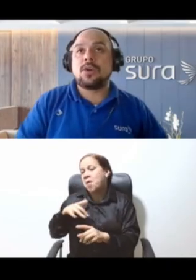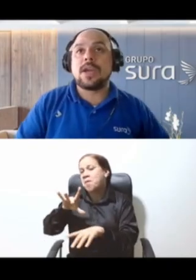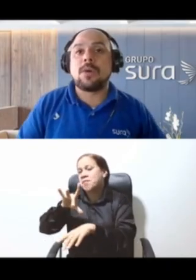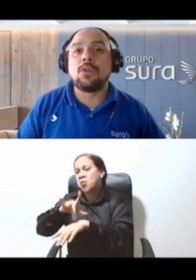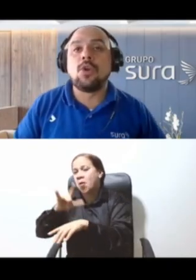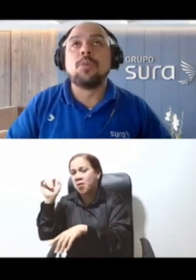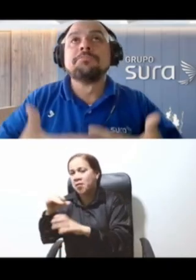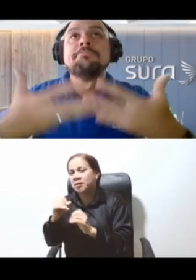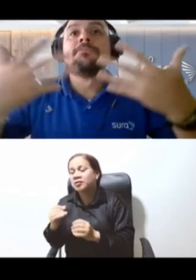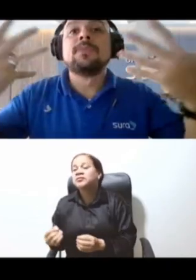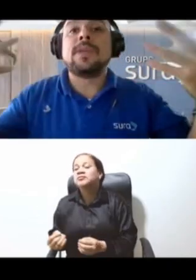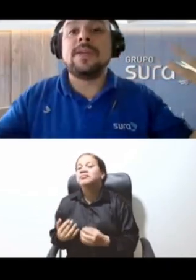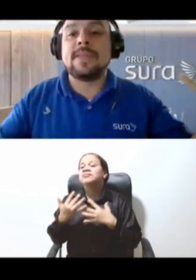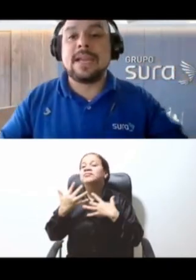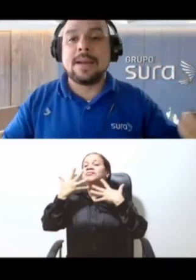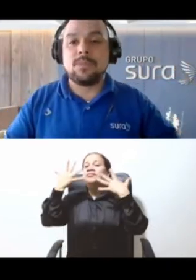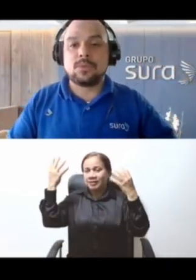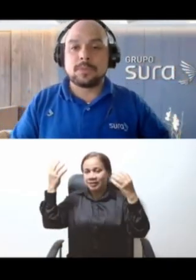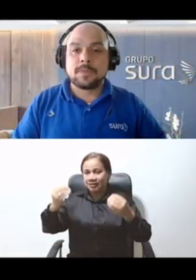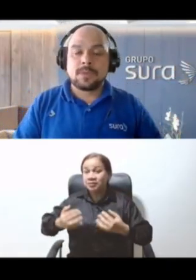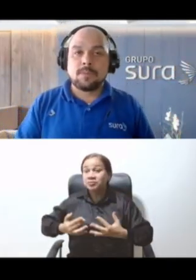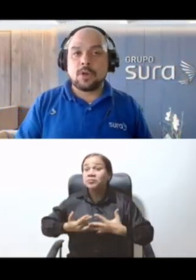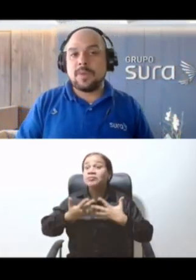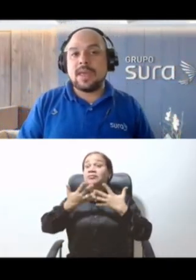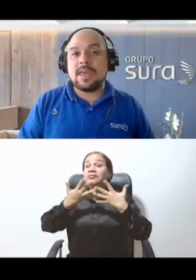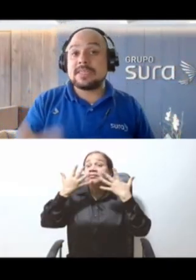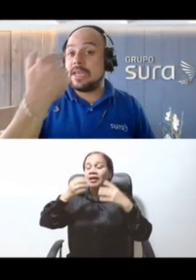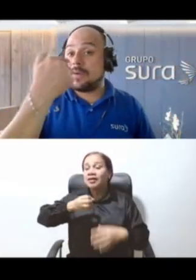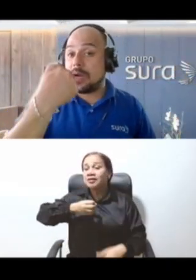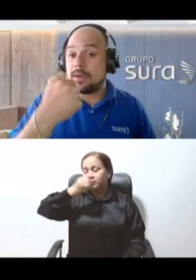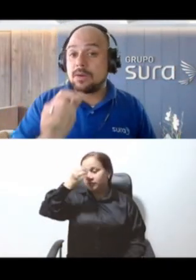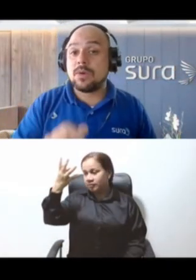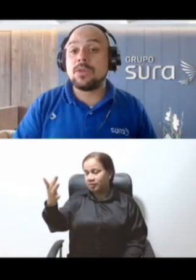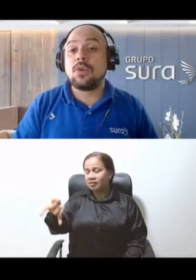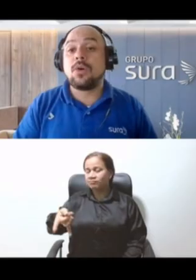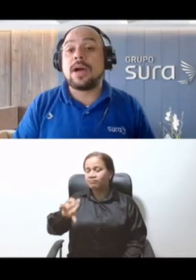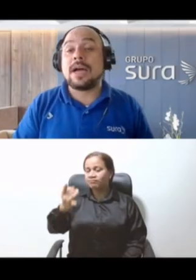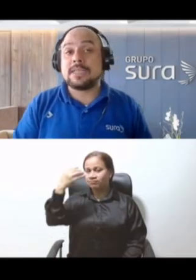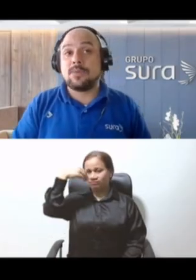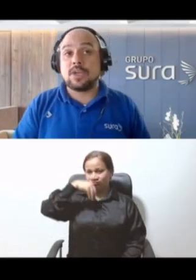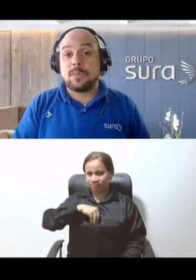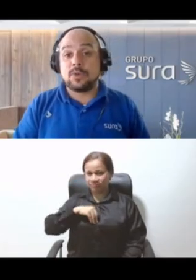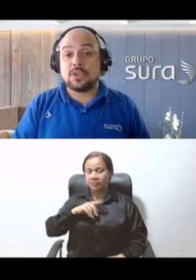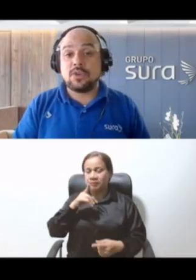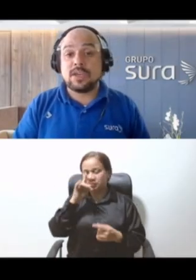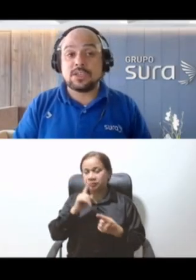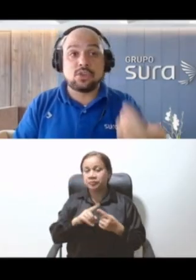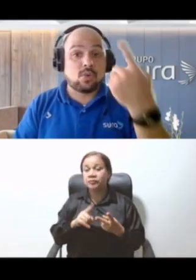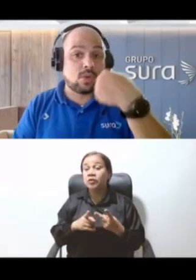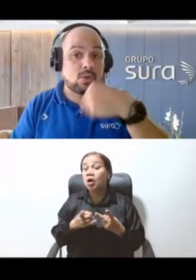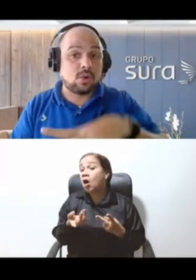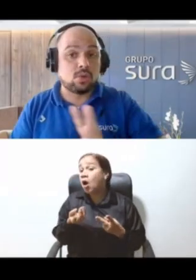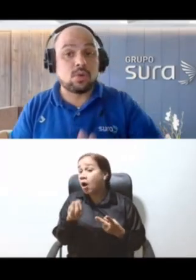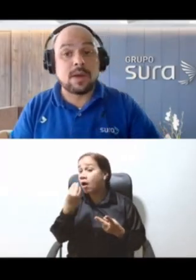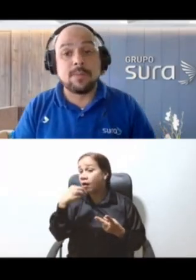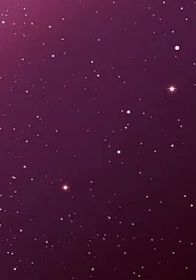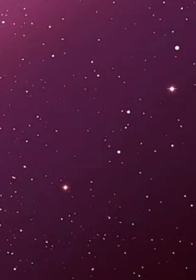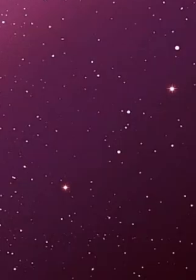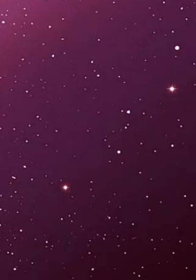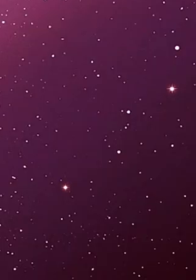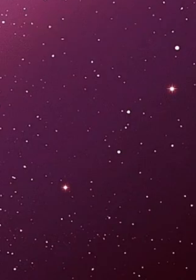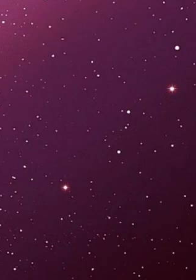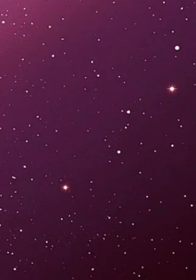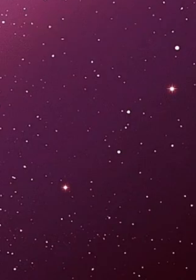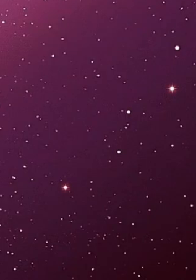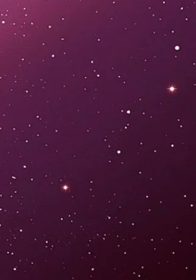de vía respiratoria, cuando lo inhalamos. Por vía digestiva, cuando lo hacemos el proceso de ingestión, cuando nos lo